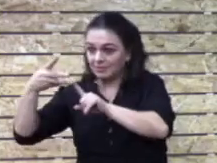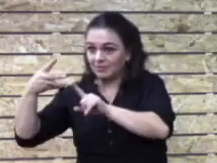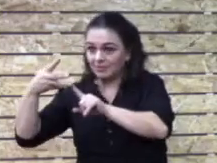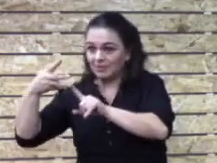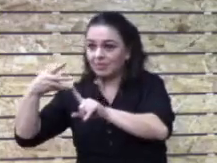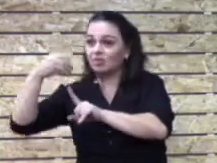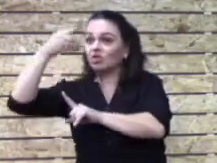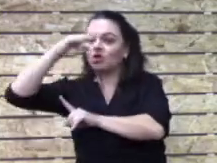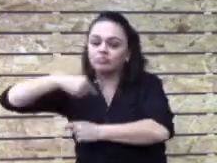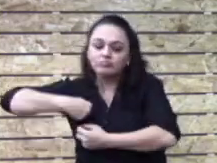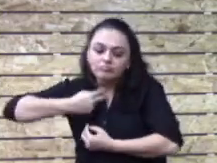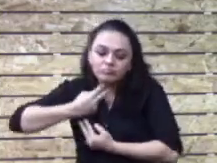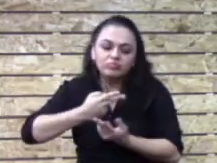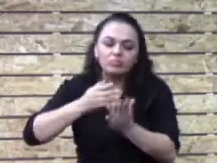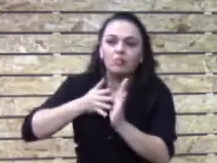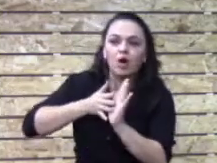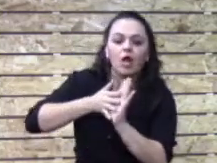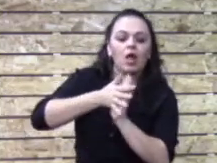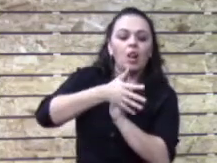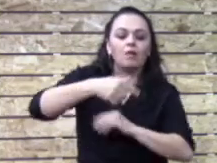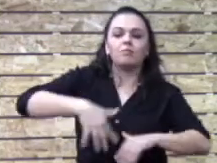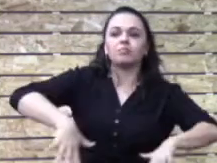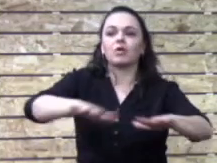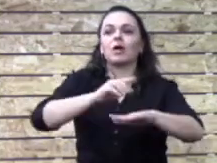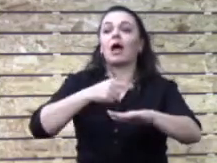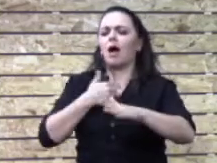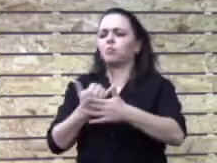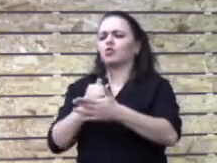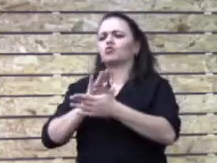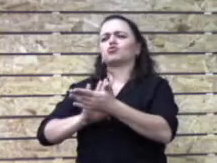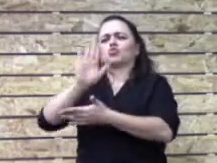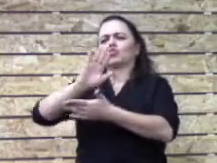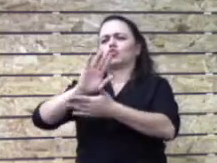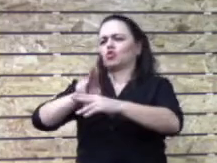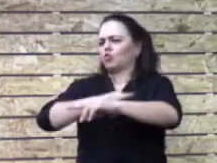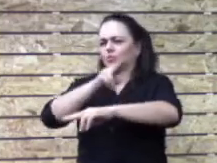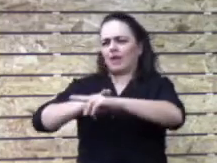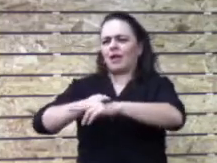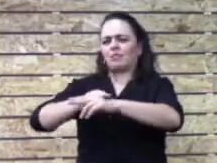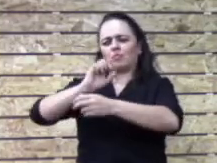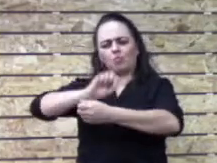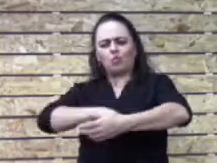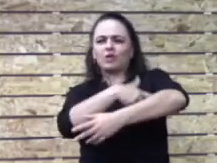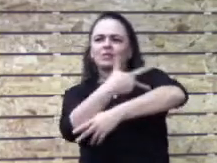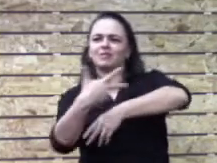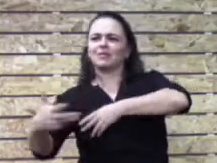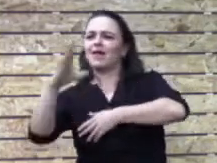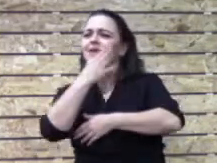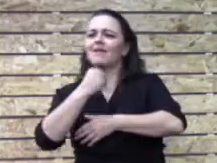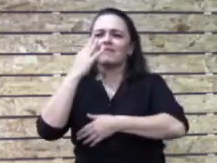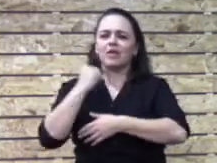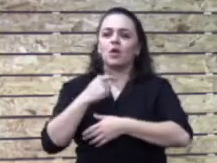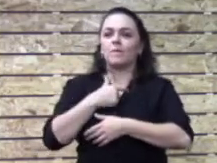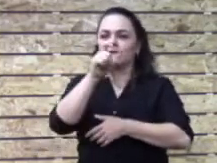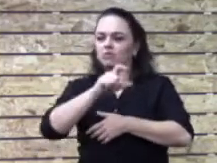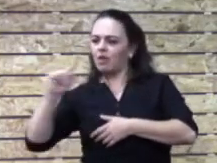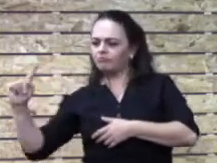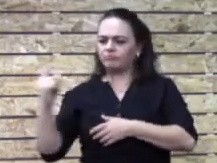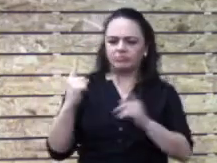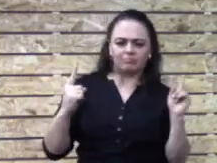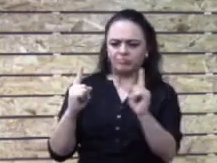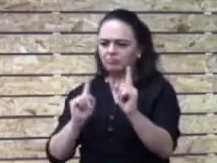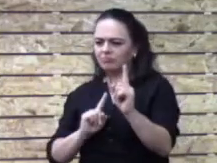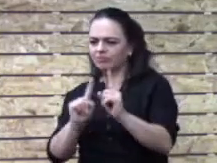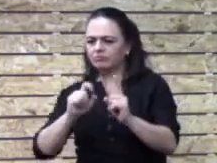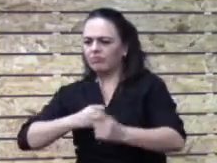interviene, Dios en el salmo. Esto es común en la poesía hebrea, que se cambian de interlocutores y aparece un personaje, aparece otro hablando, de